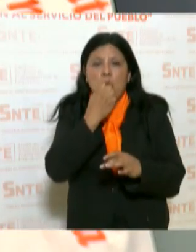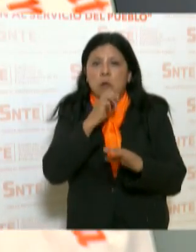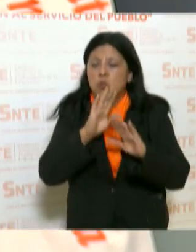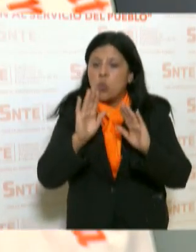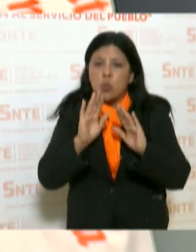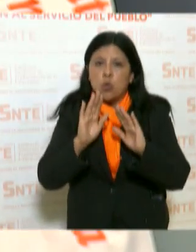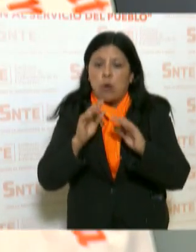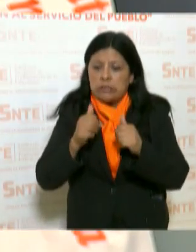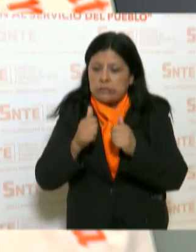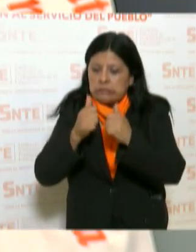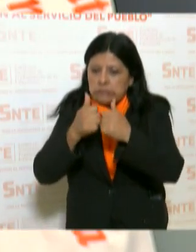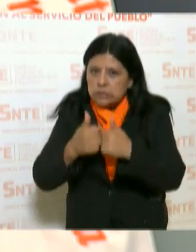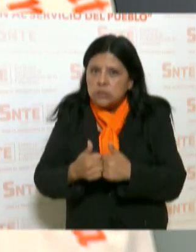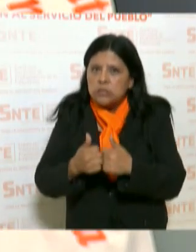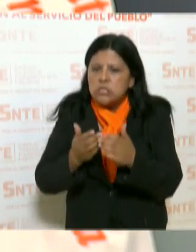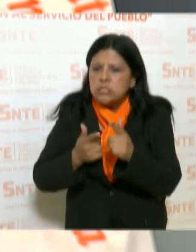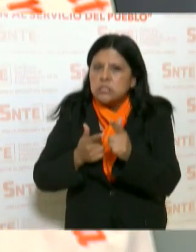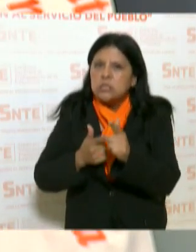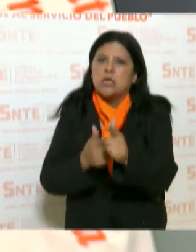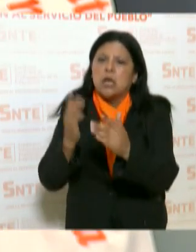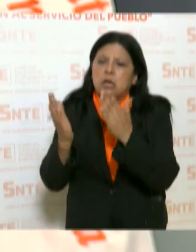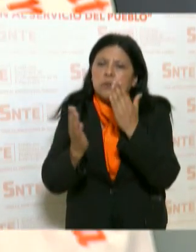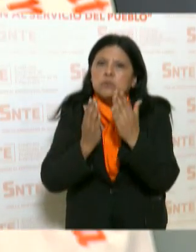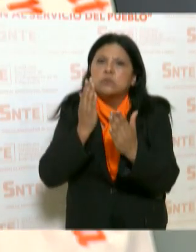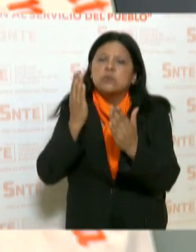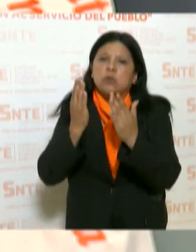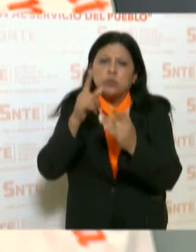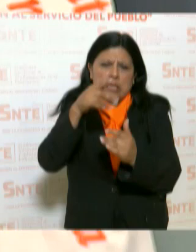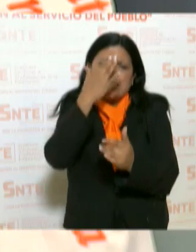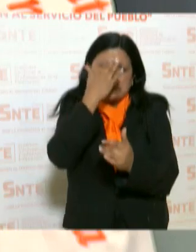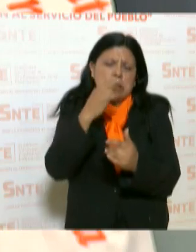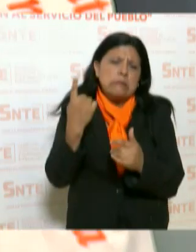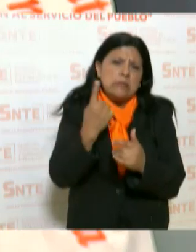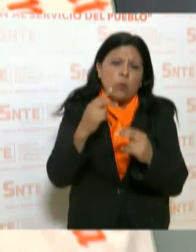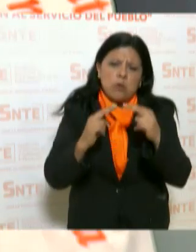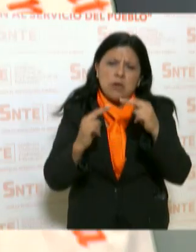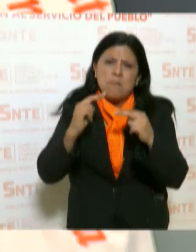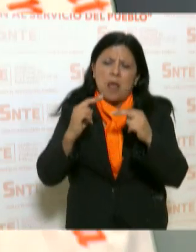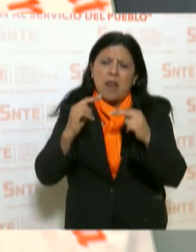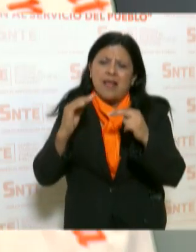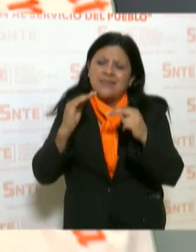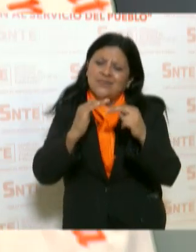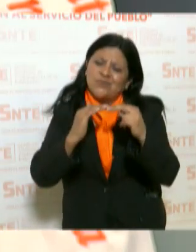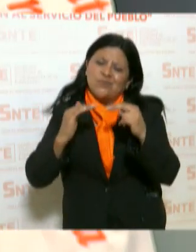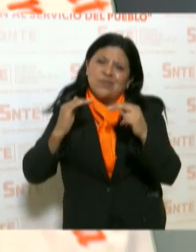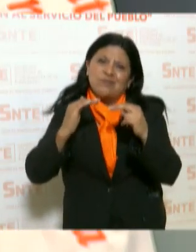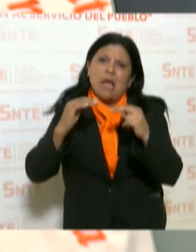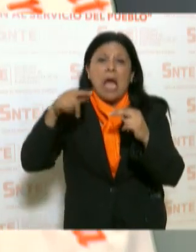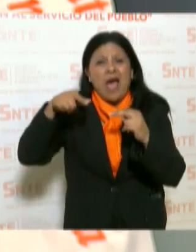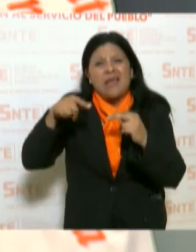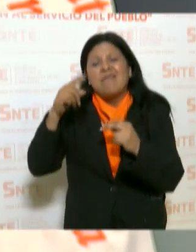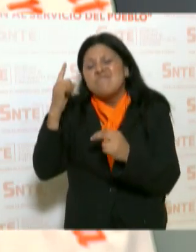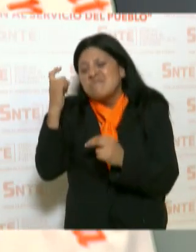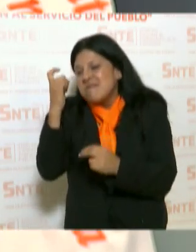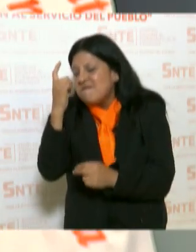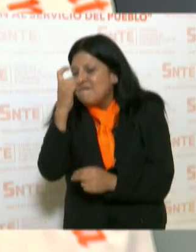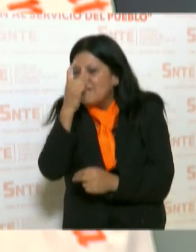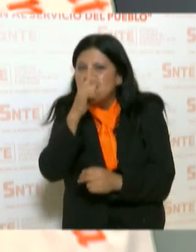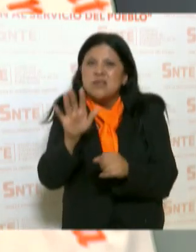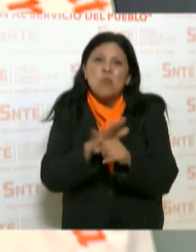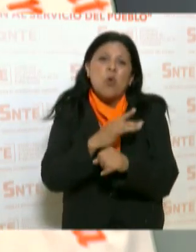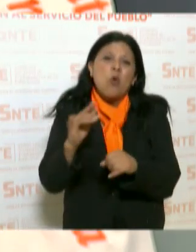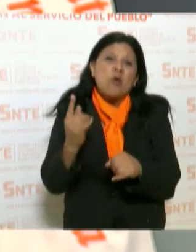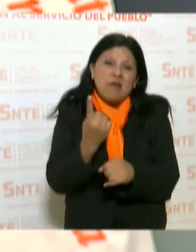bien, en el nivel medio superior es el nivel de la adolescencia, es el nivel más difícil y es